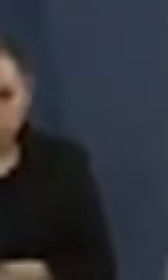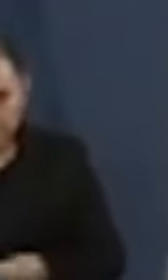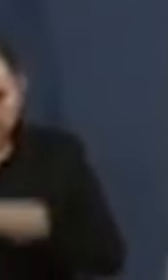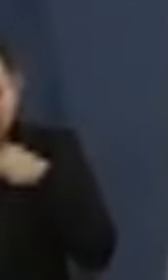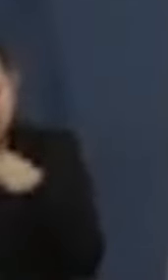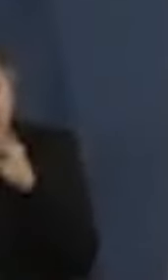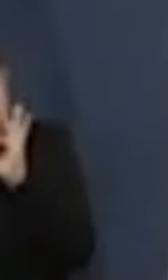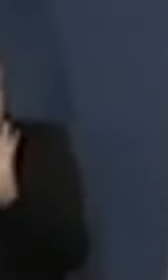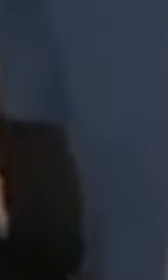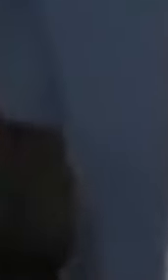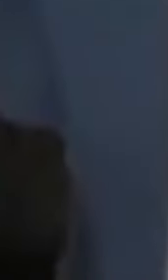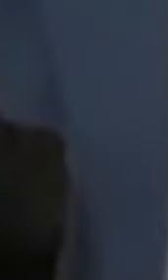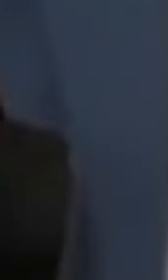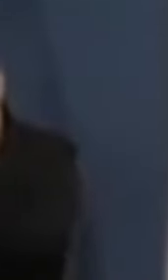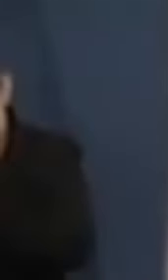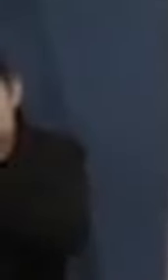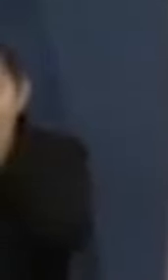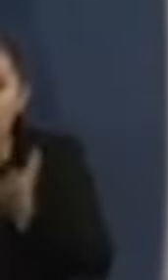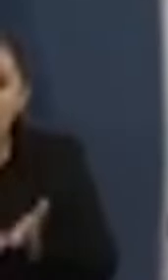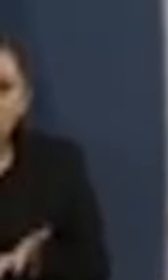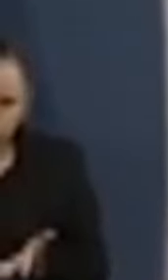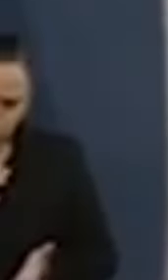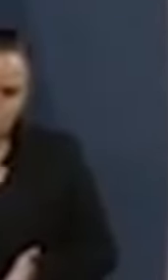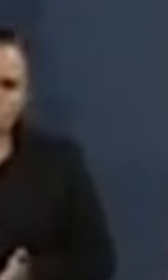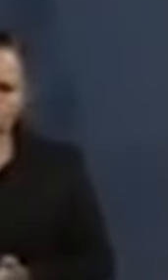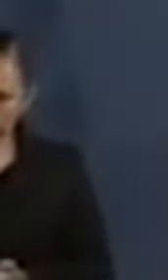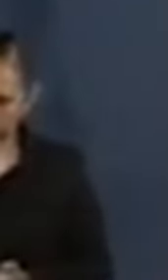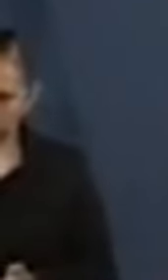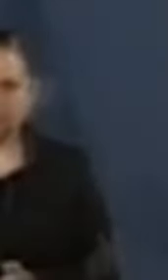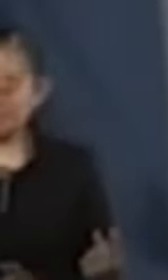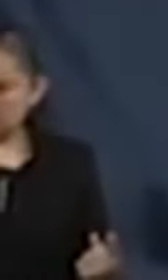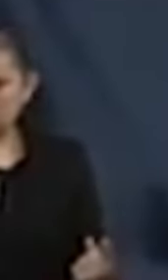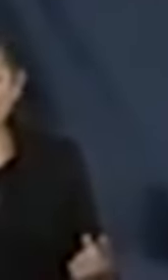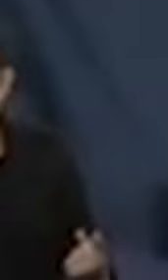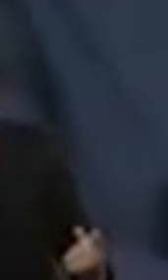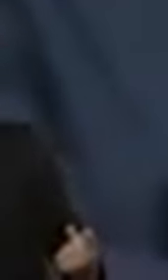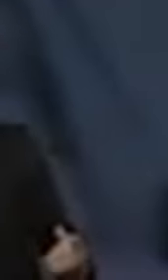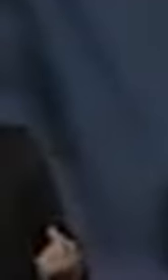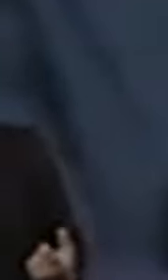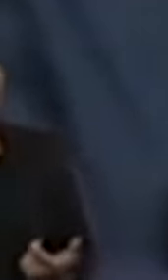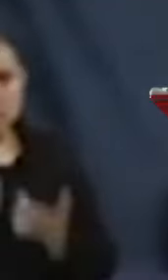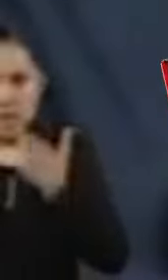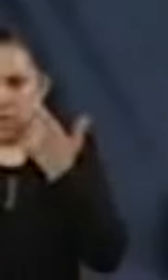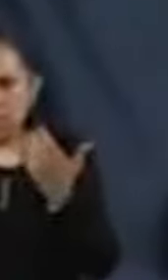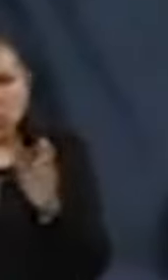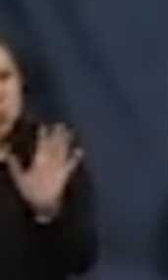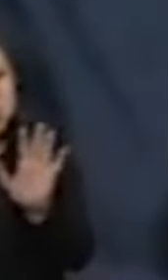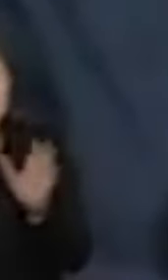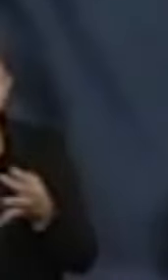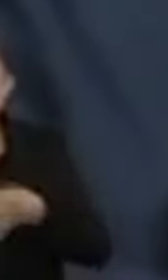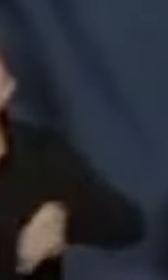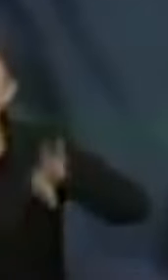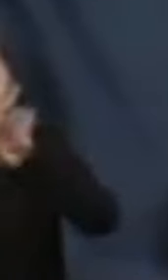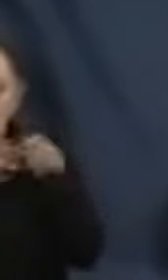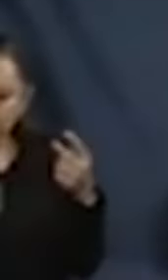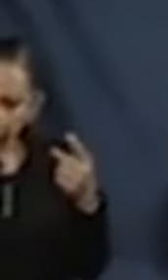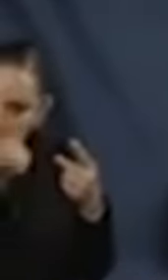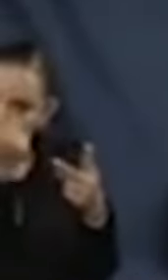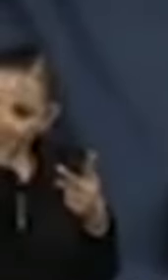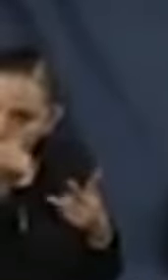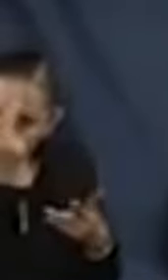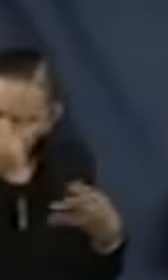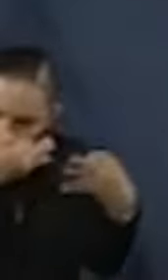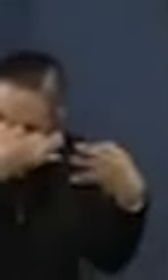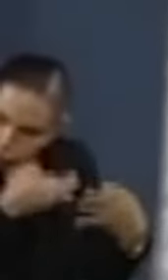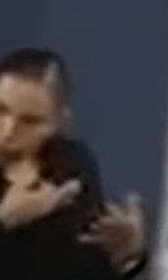grupo parlamentario del PRI. Además, señaló que es falso que la gente va a escoger a ministros, jueces y magistrados, porque las ternas, de